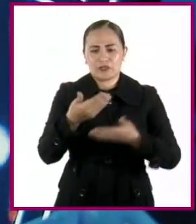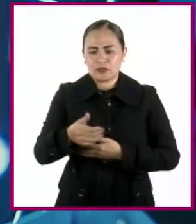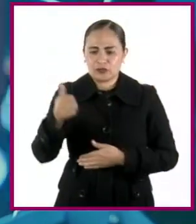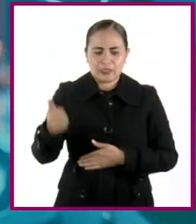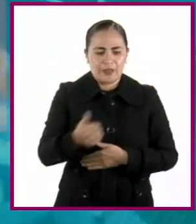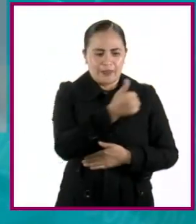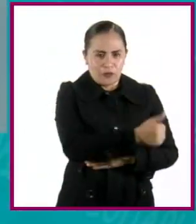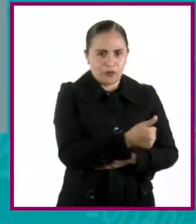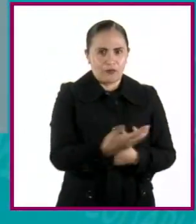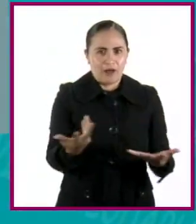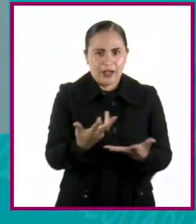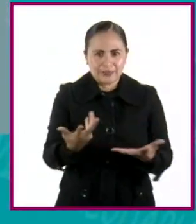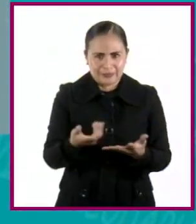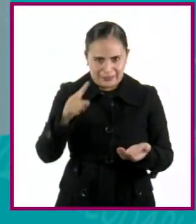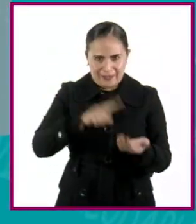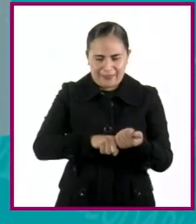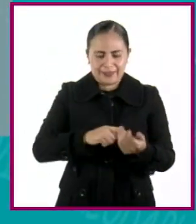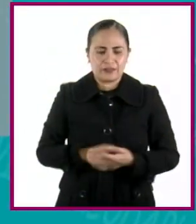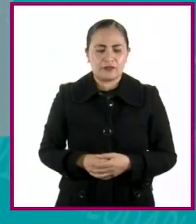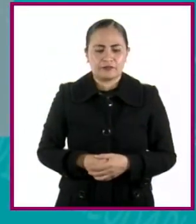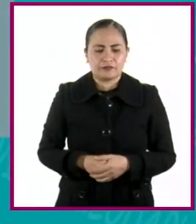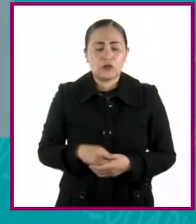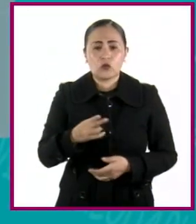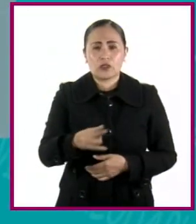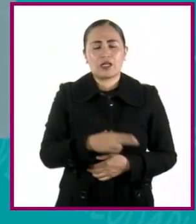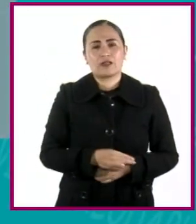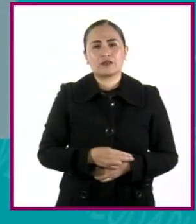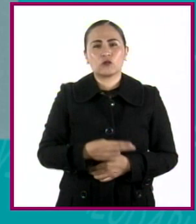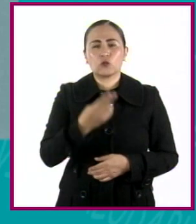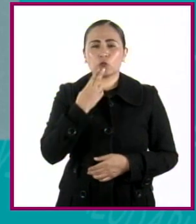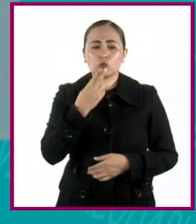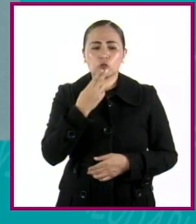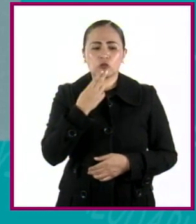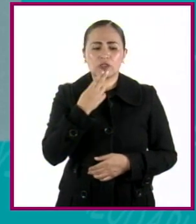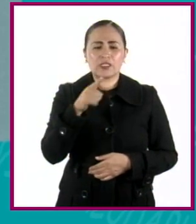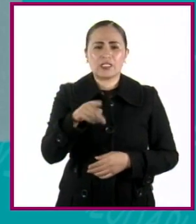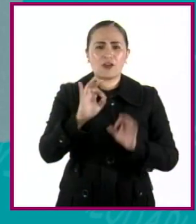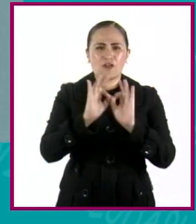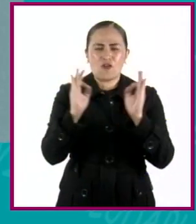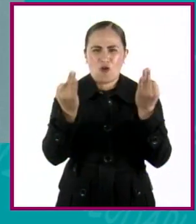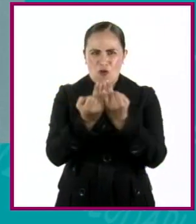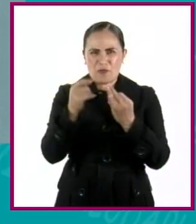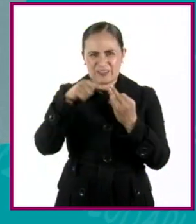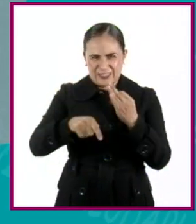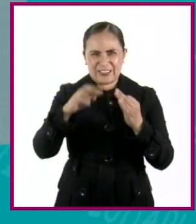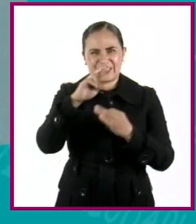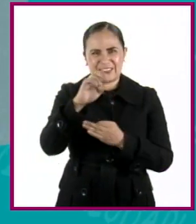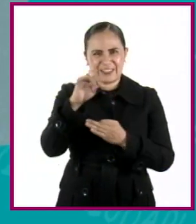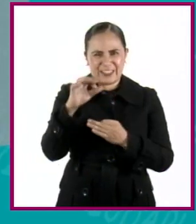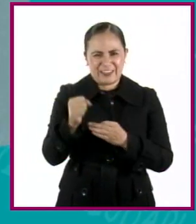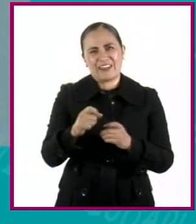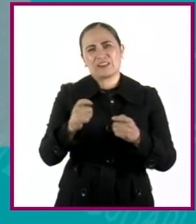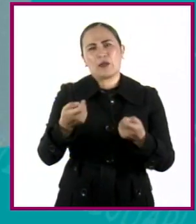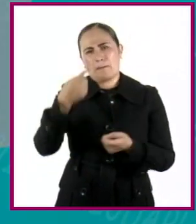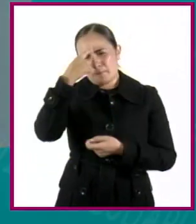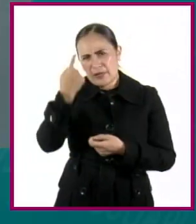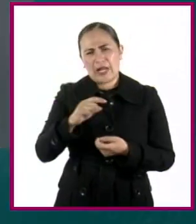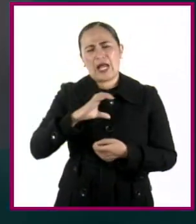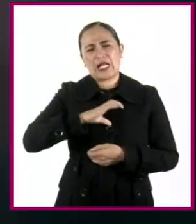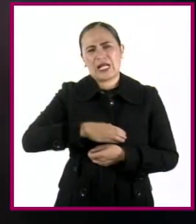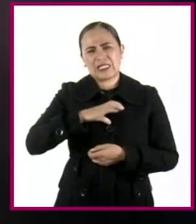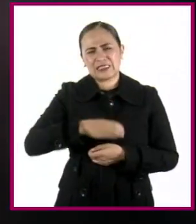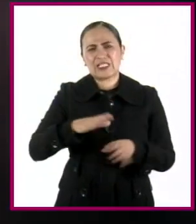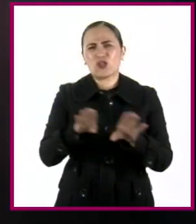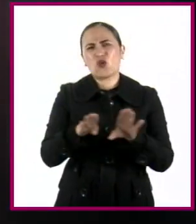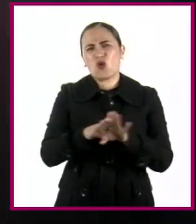controlan. Una aplicación de suma relevancia es la utilización de modelos de estas redes genéticas para entender el cáncer.